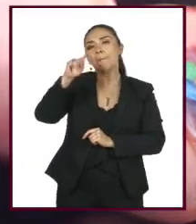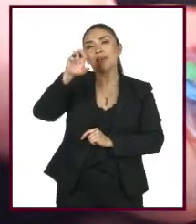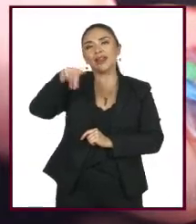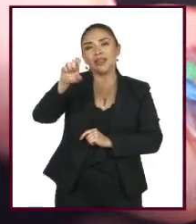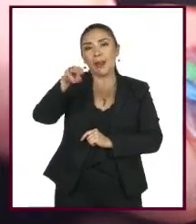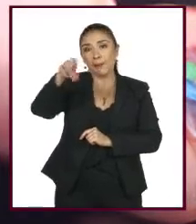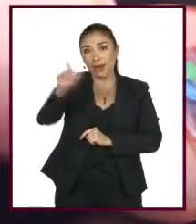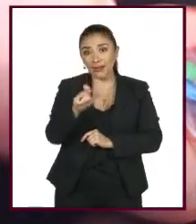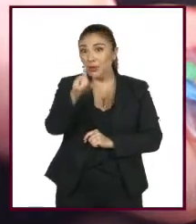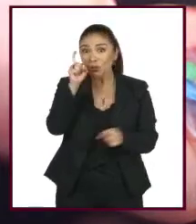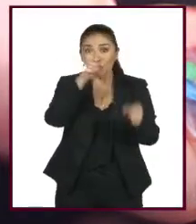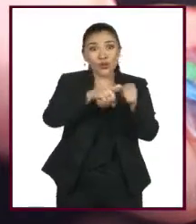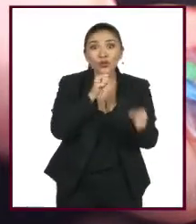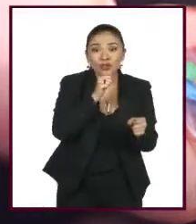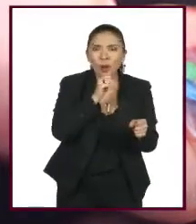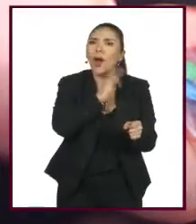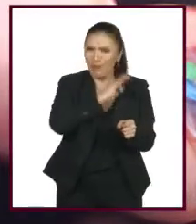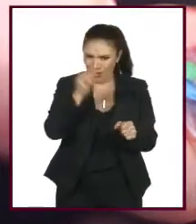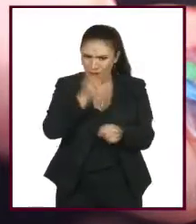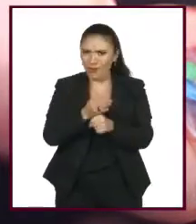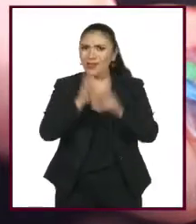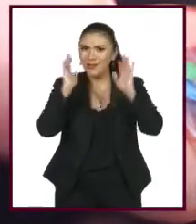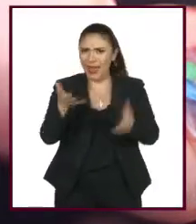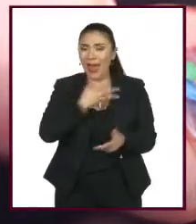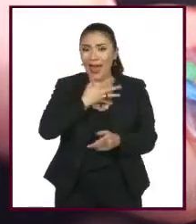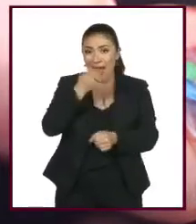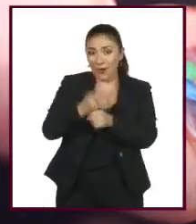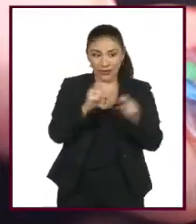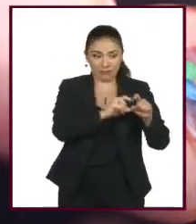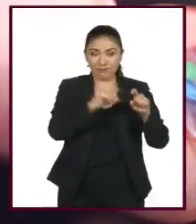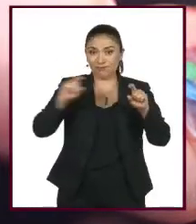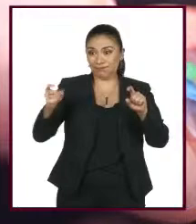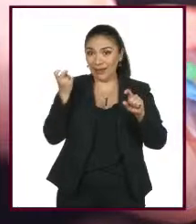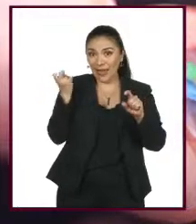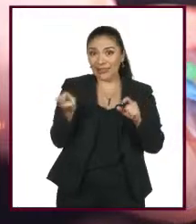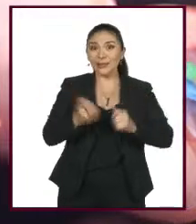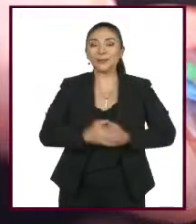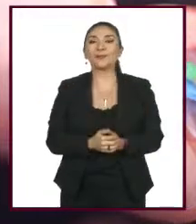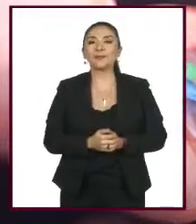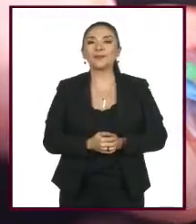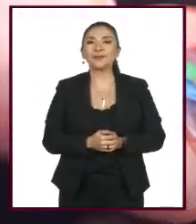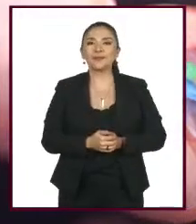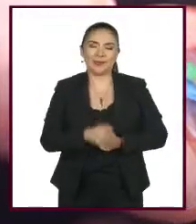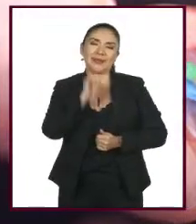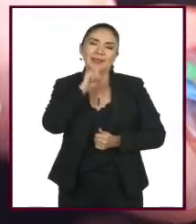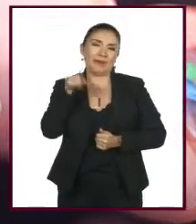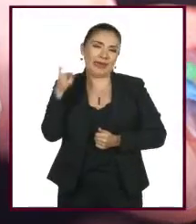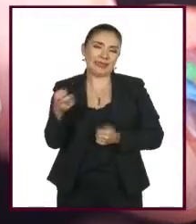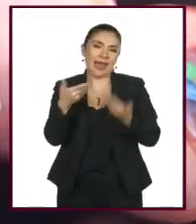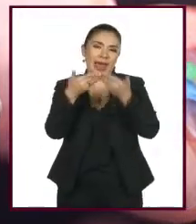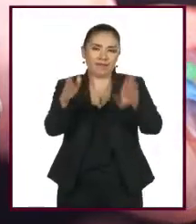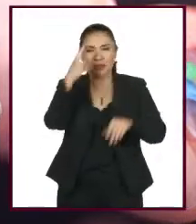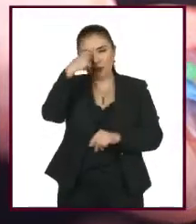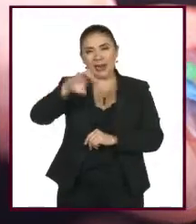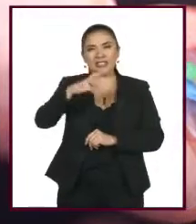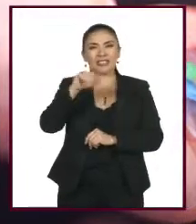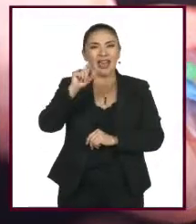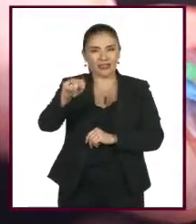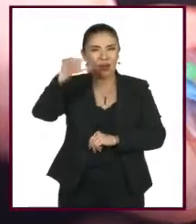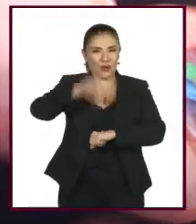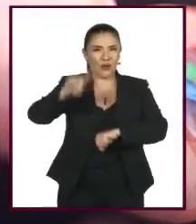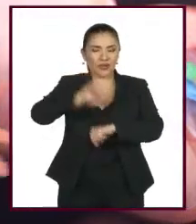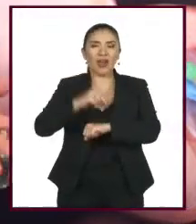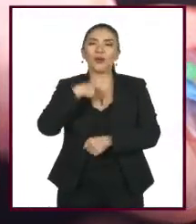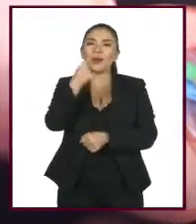aún no se integran pueden hacerlo ya, el enlace está apareciendo en pantalla y también estará disponible en el chat de la transmisión.